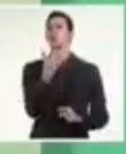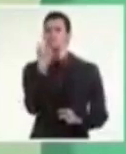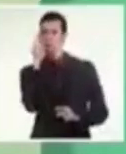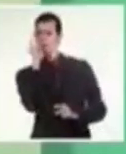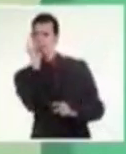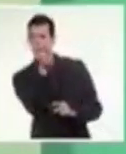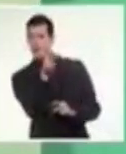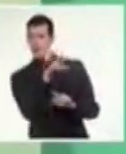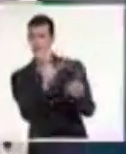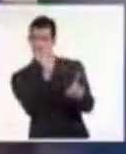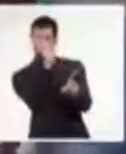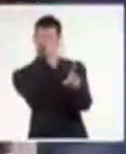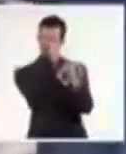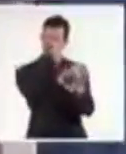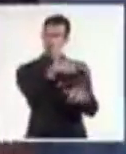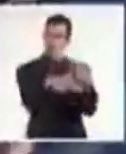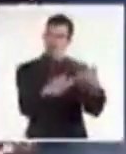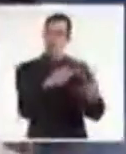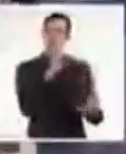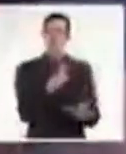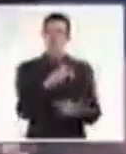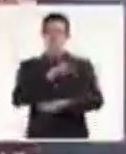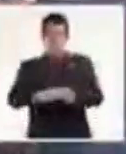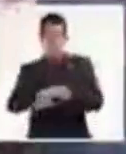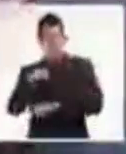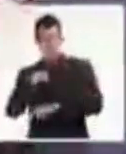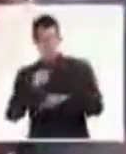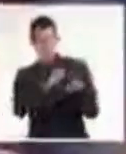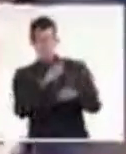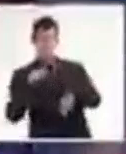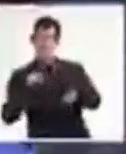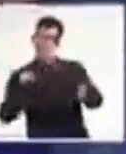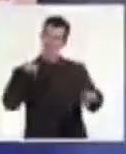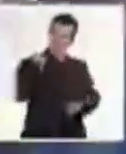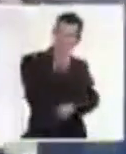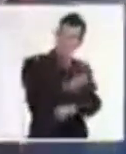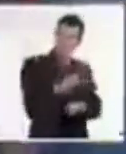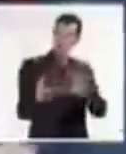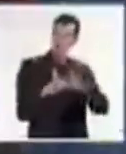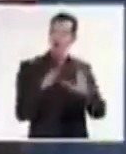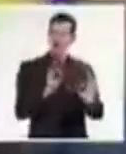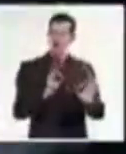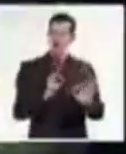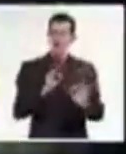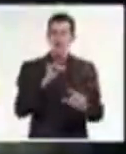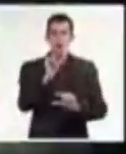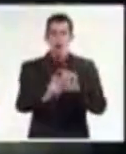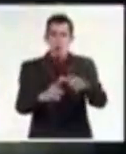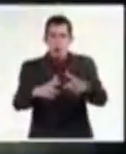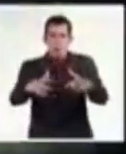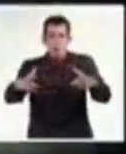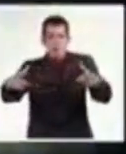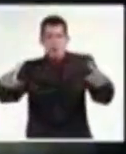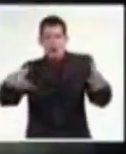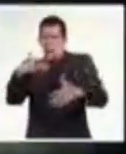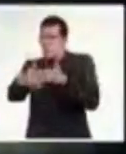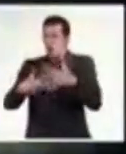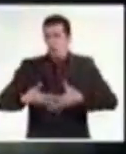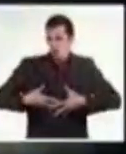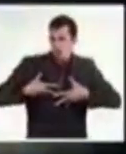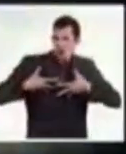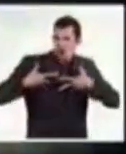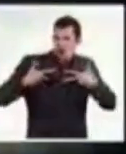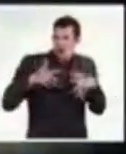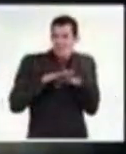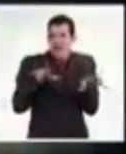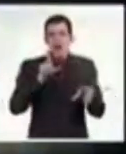prueba. Fueran detenidos y sostener las provocaciones hasta derrocar al gobierno. Si hoy en Cuba no se tira para la calle,